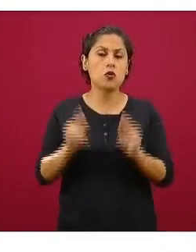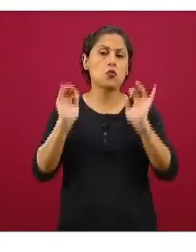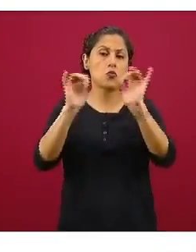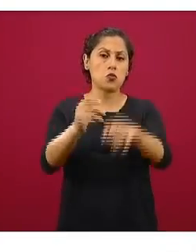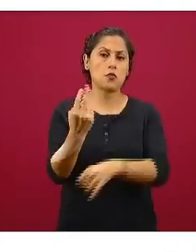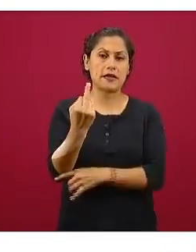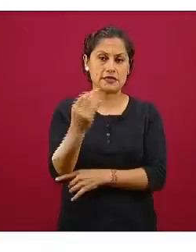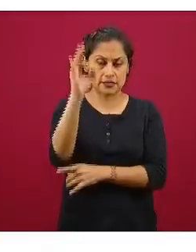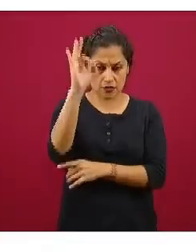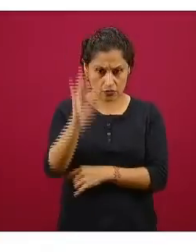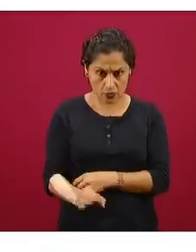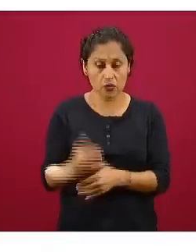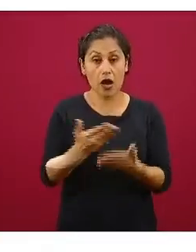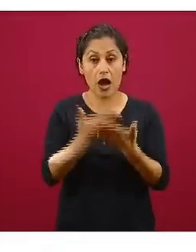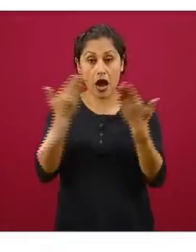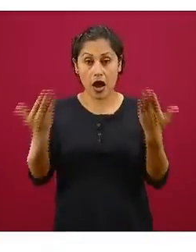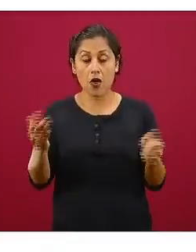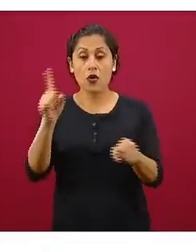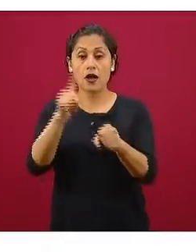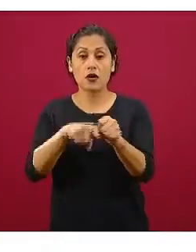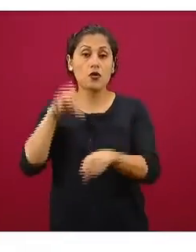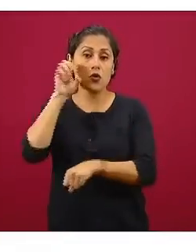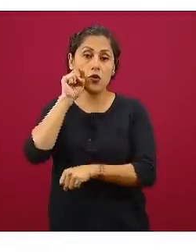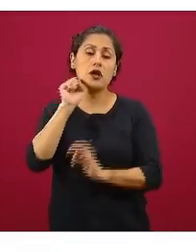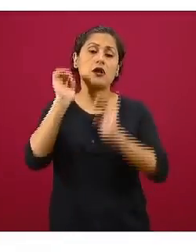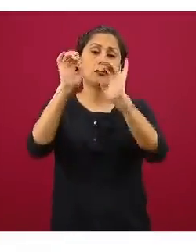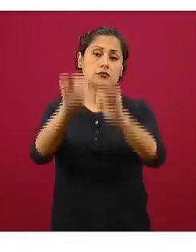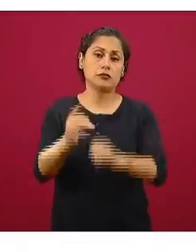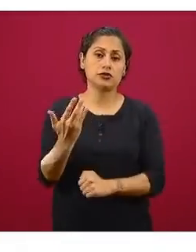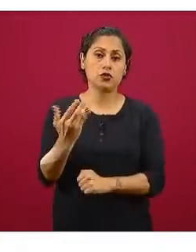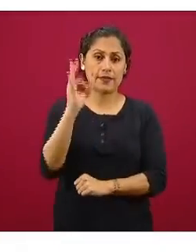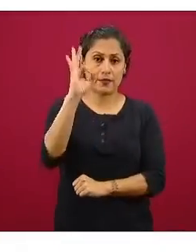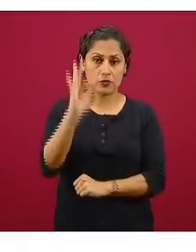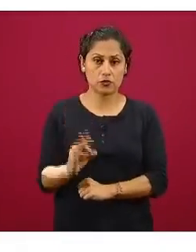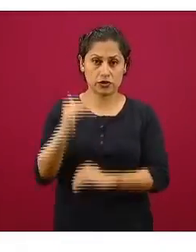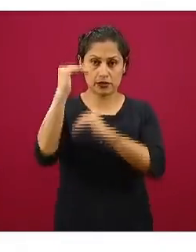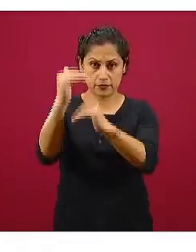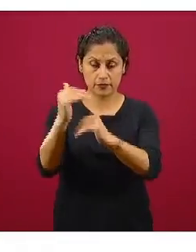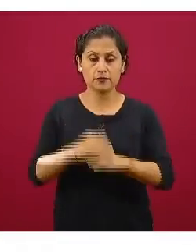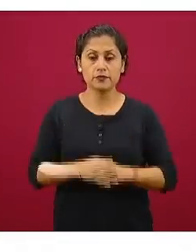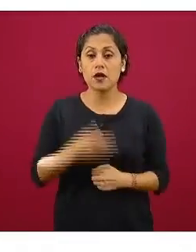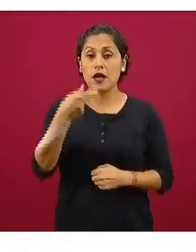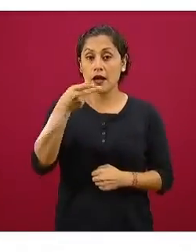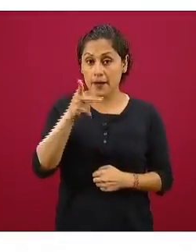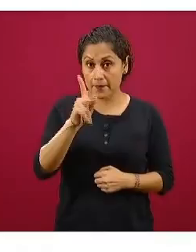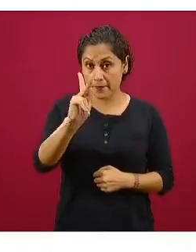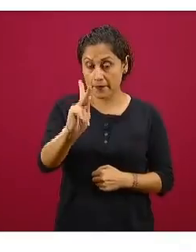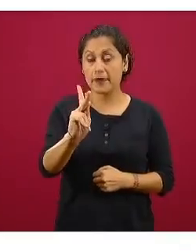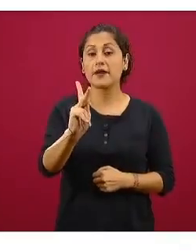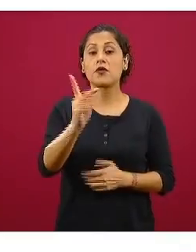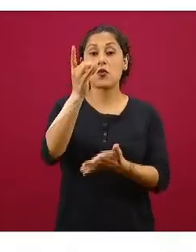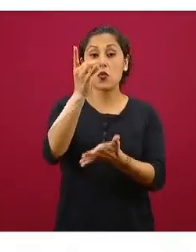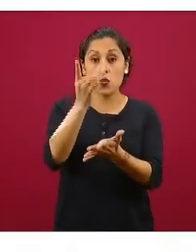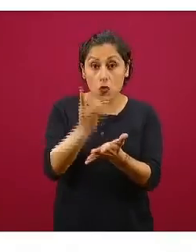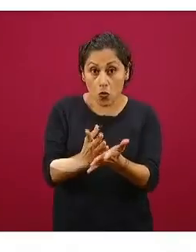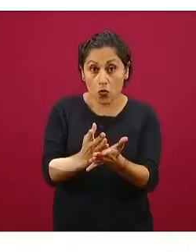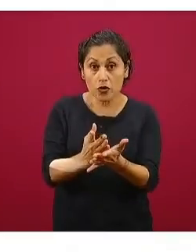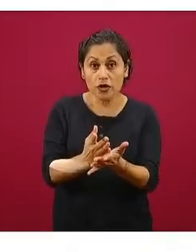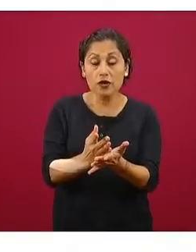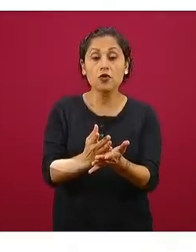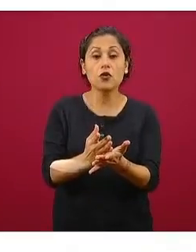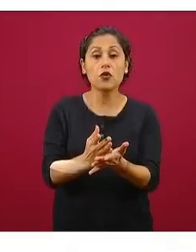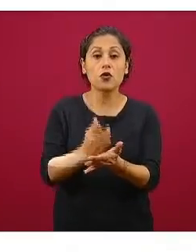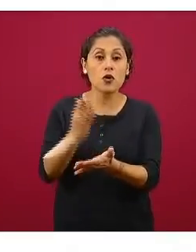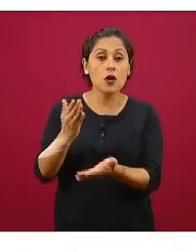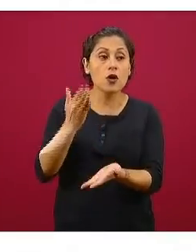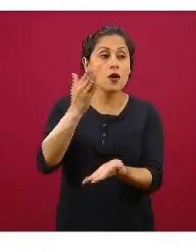color naranja, este puede ahora subir al 50%, sin embargo la indicación es solamente para la actividad física